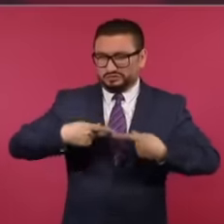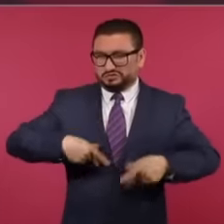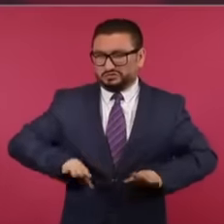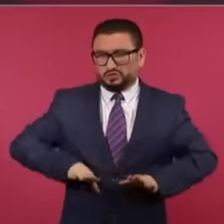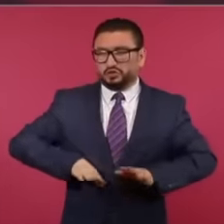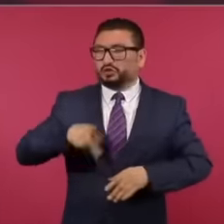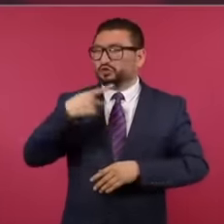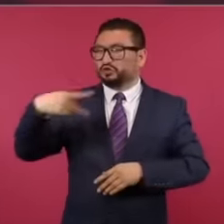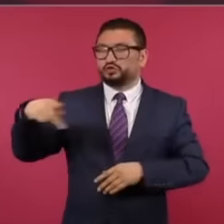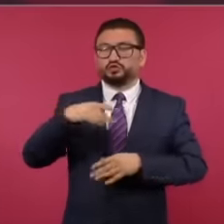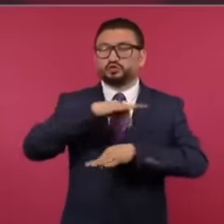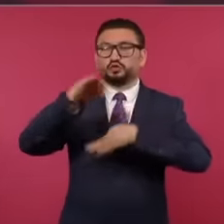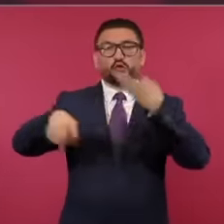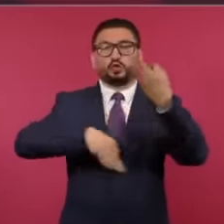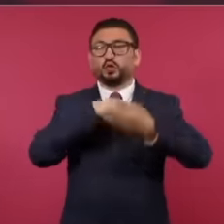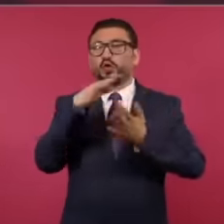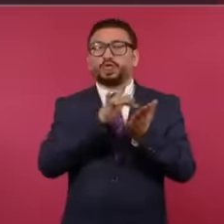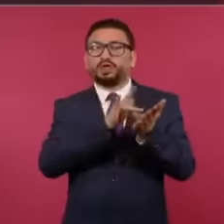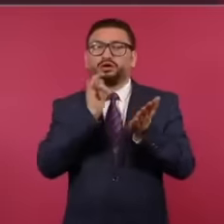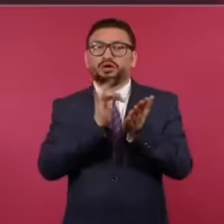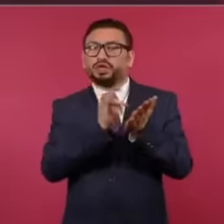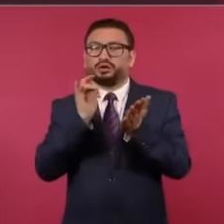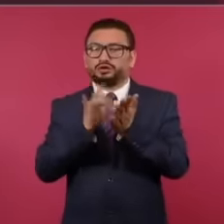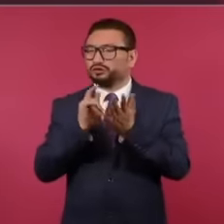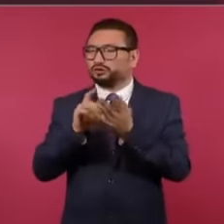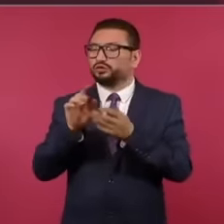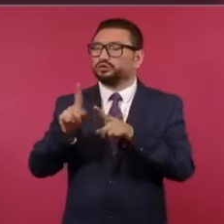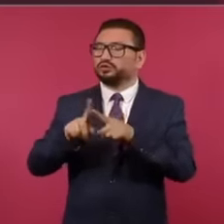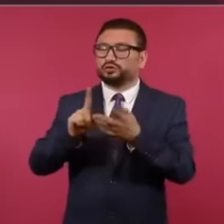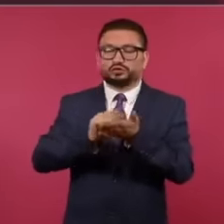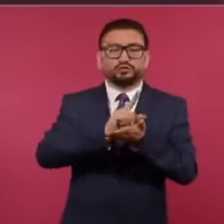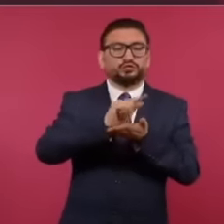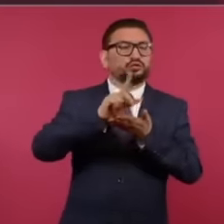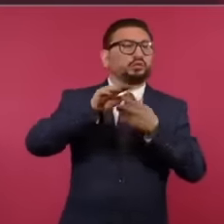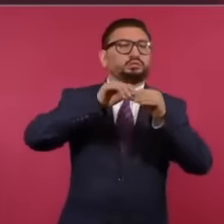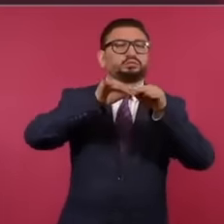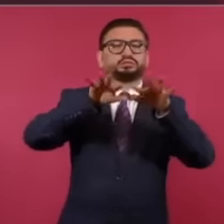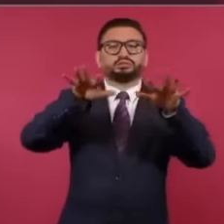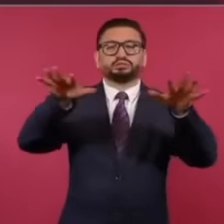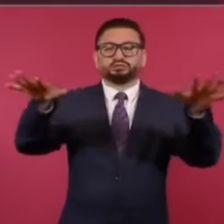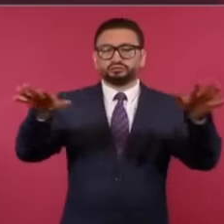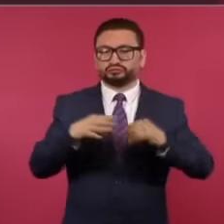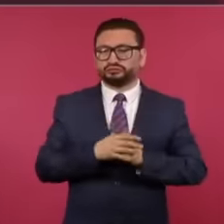todos sacando mensajes en Twitter diciendo,